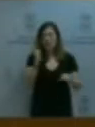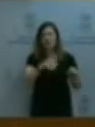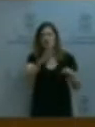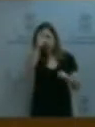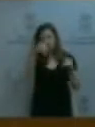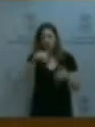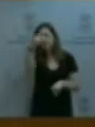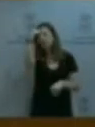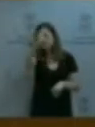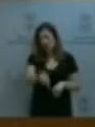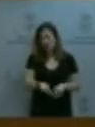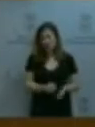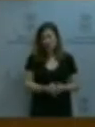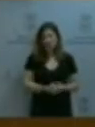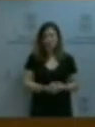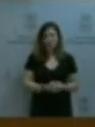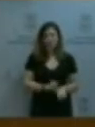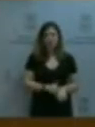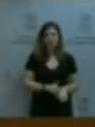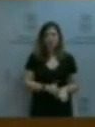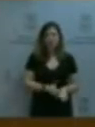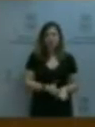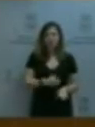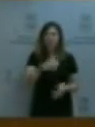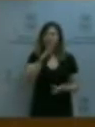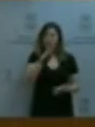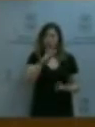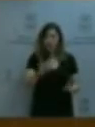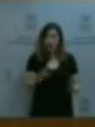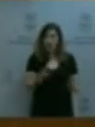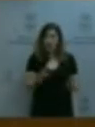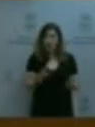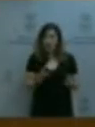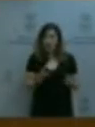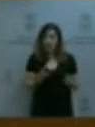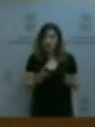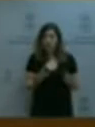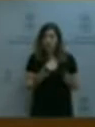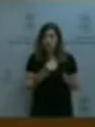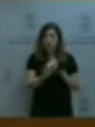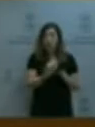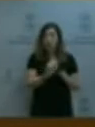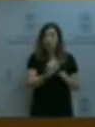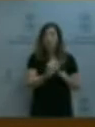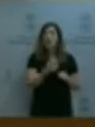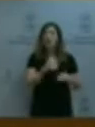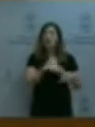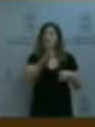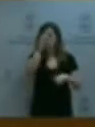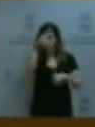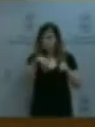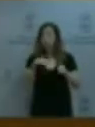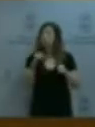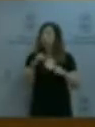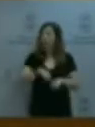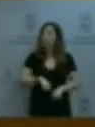Y ahora queda un remanente de fondos mineros que me parece muy bien que los señores de Foro pidan que se